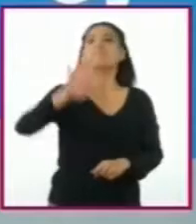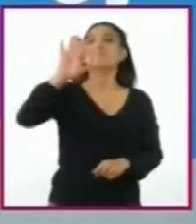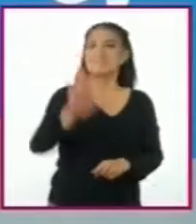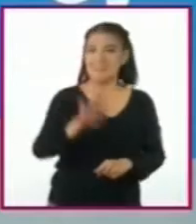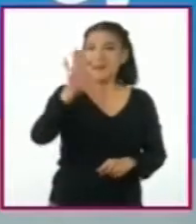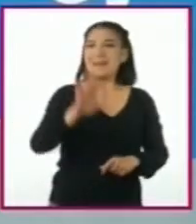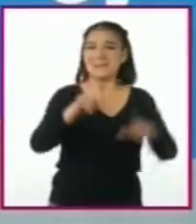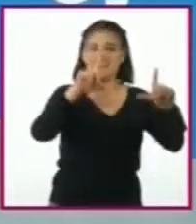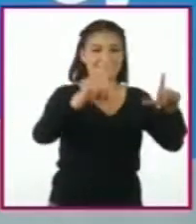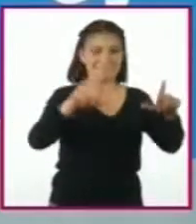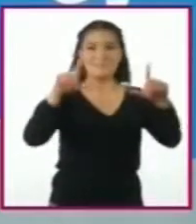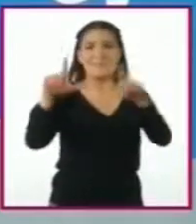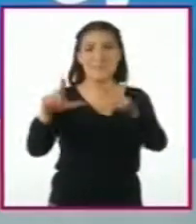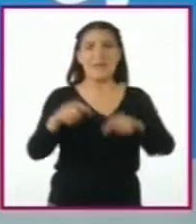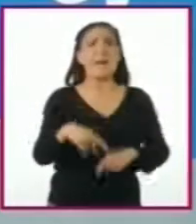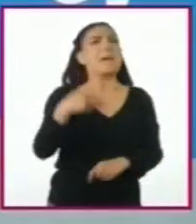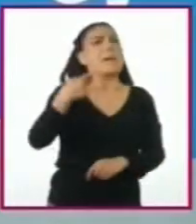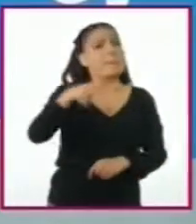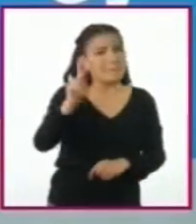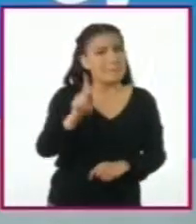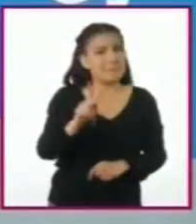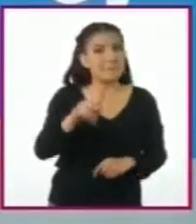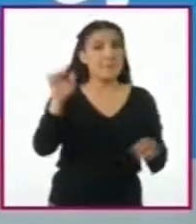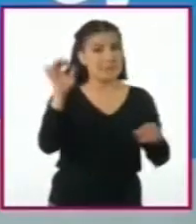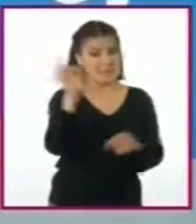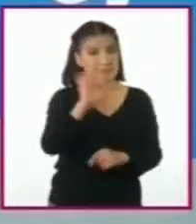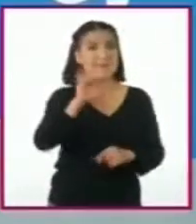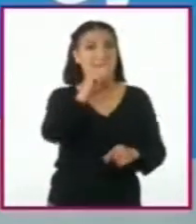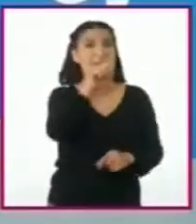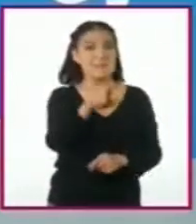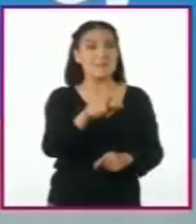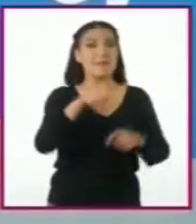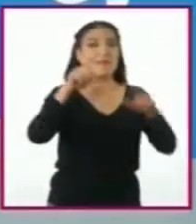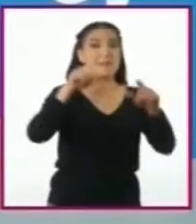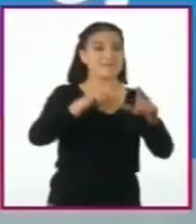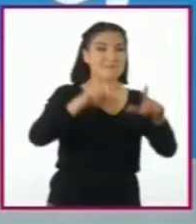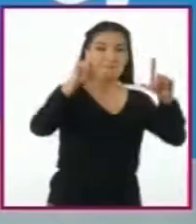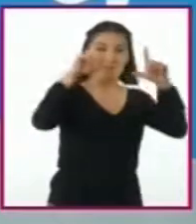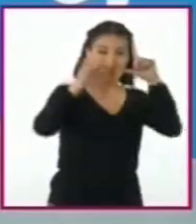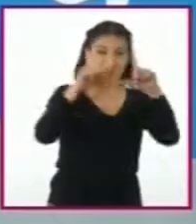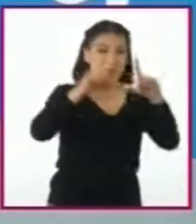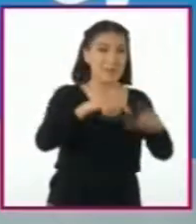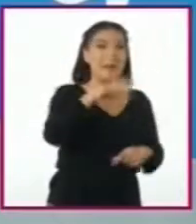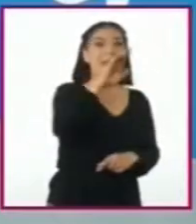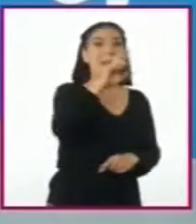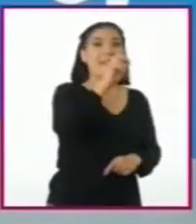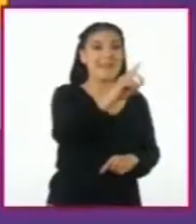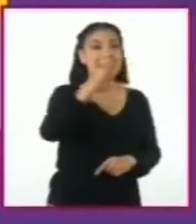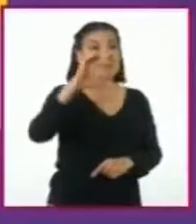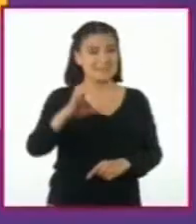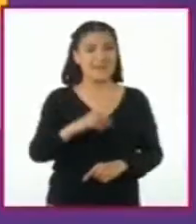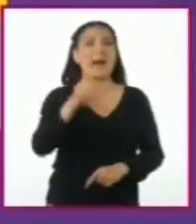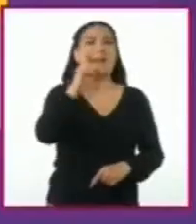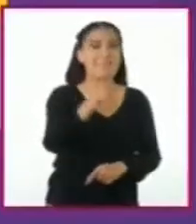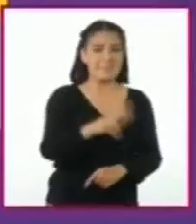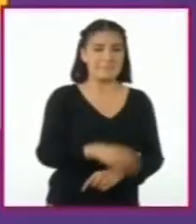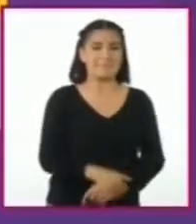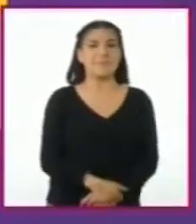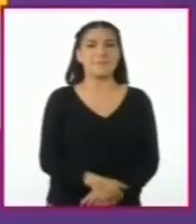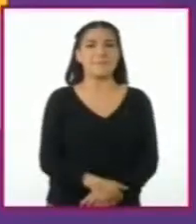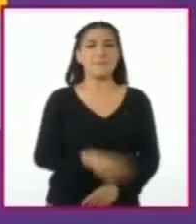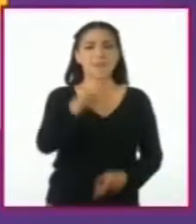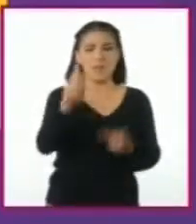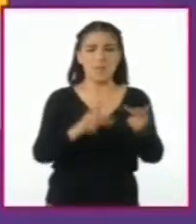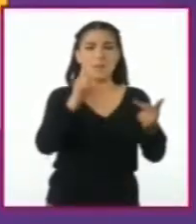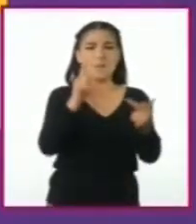semejantes. Pero, ¿serán semejantes las fotografías B y C? Descubrámoslo. Al comparar